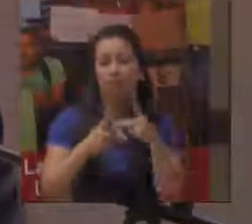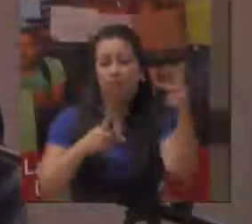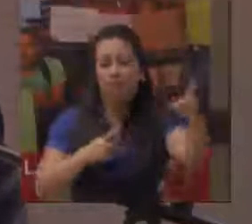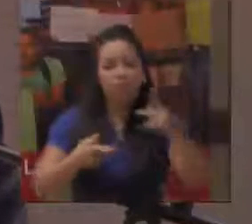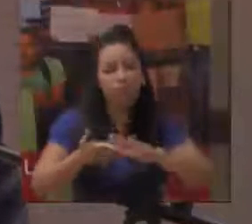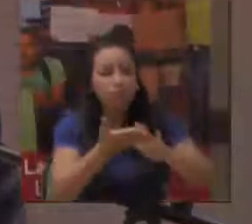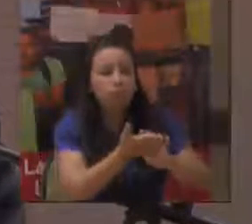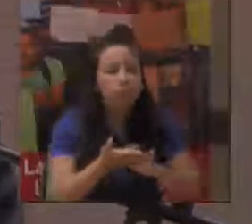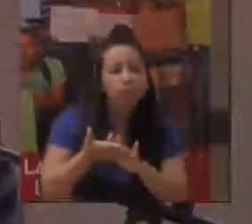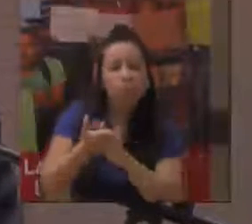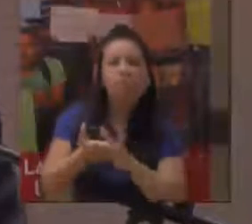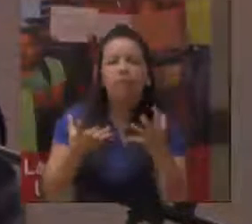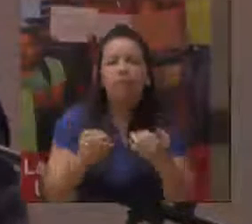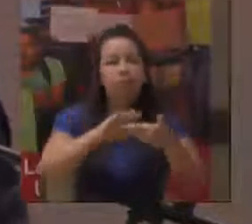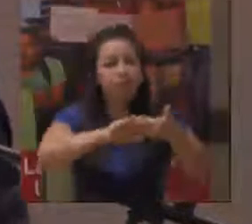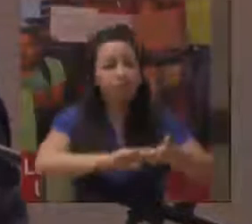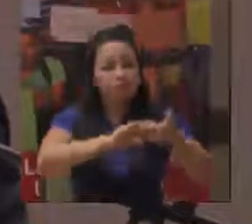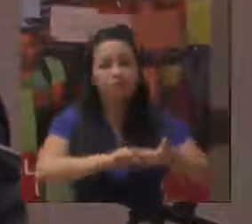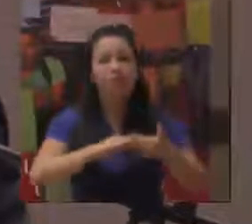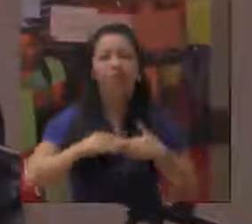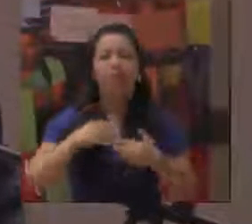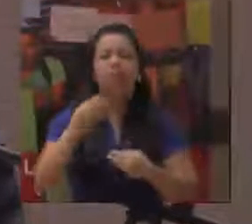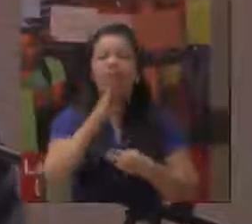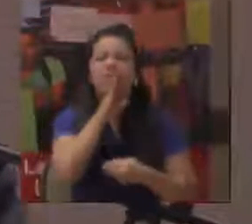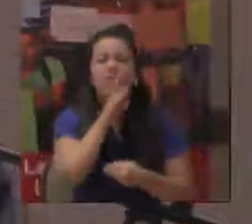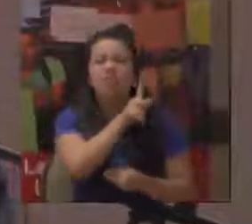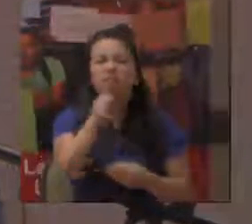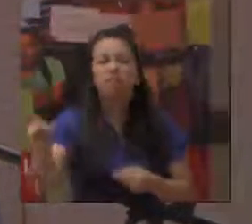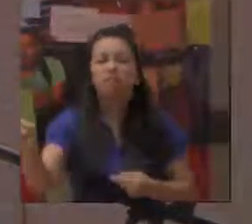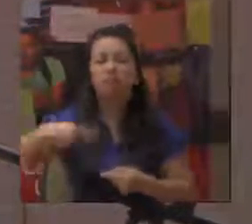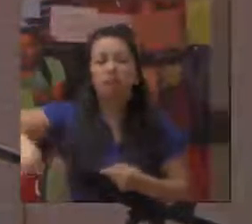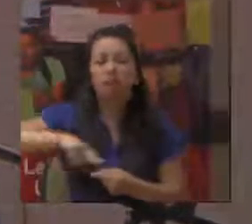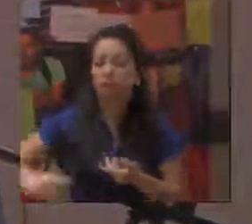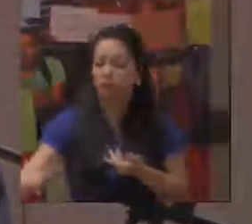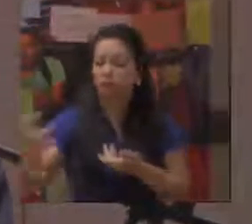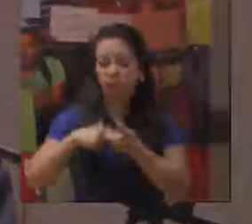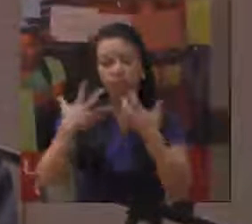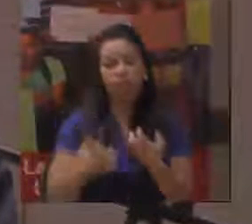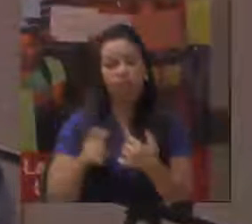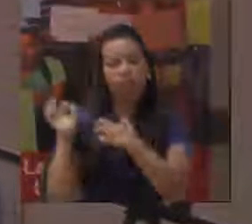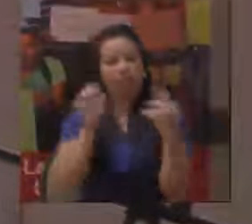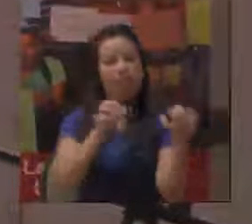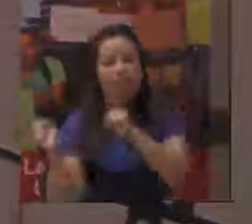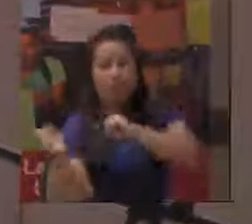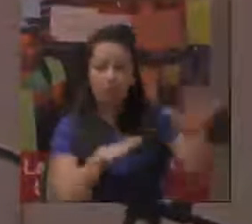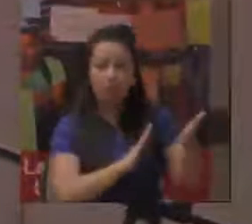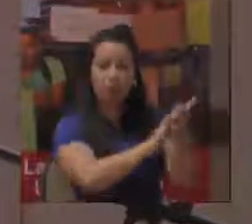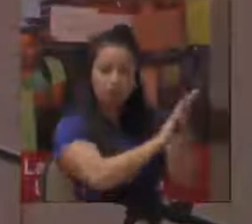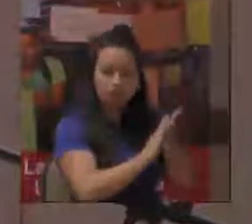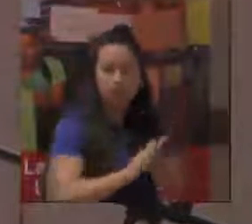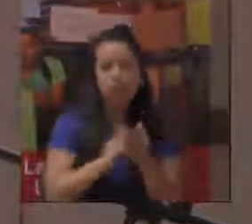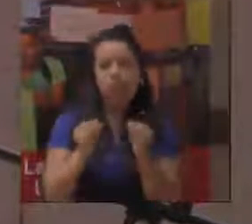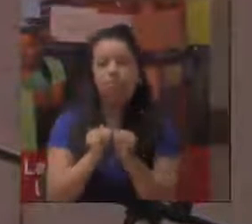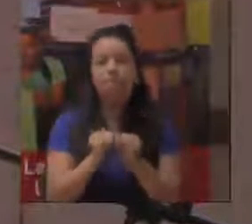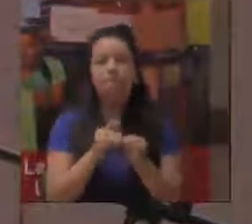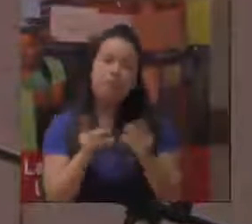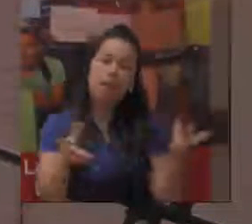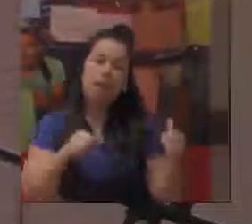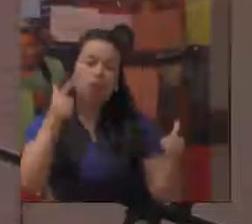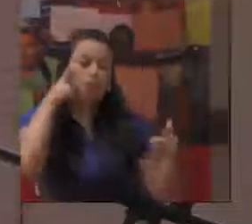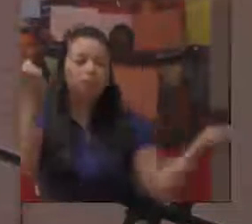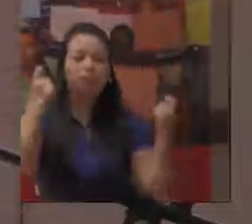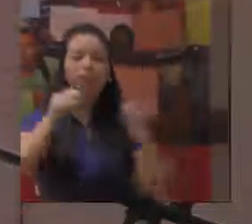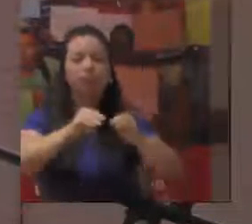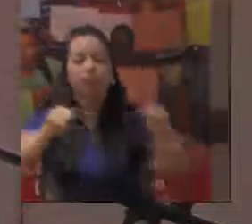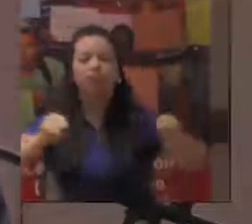reconciliación, realizadas por personas en proceso de reintegración y víctimas del conflicto. Otras estrategias de divulgación utilizadas por la agencia